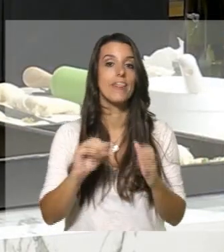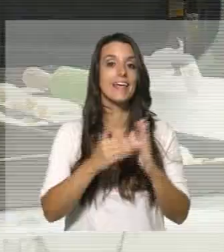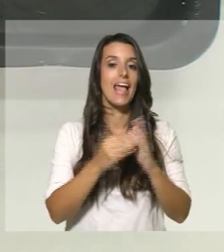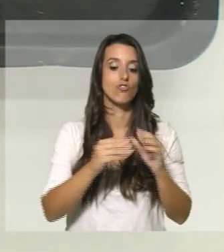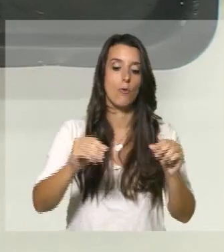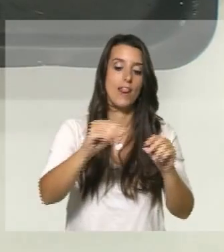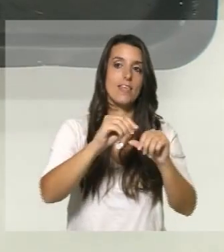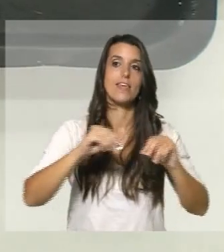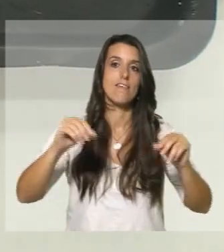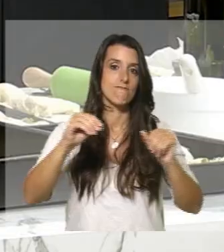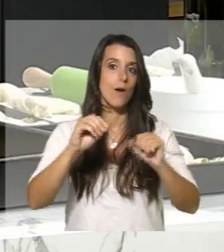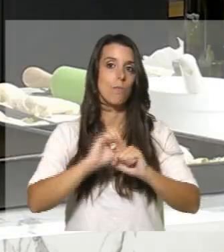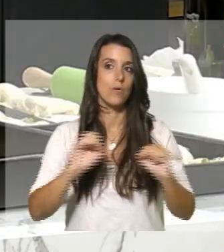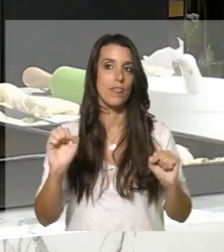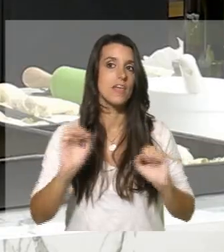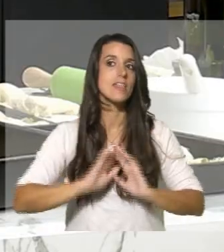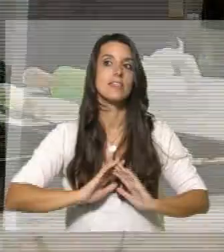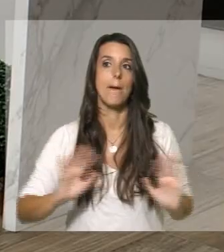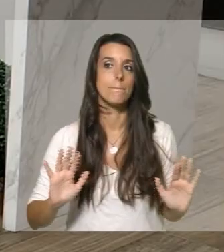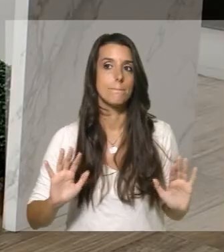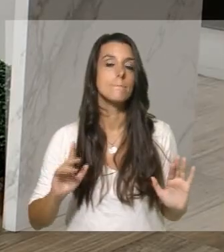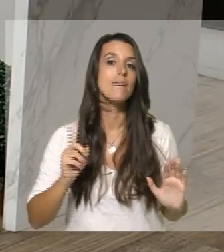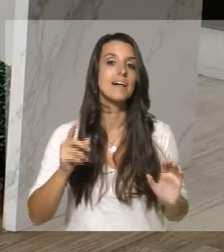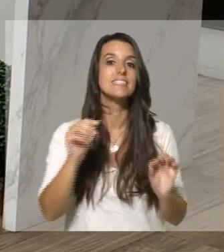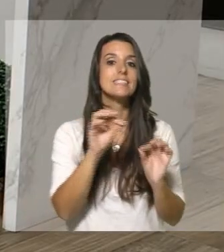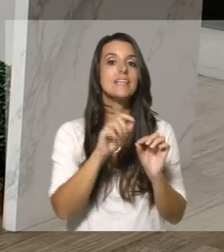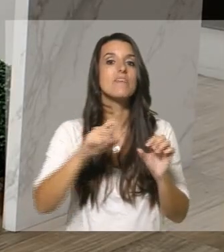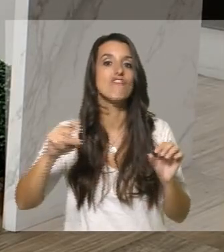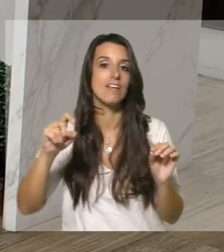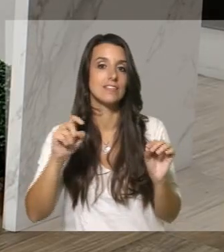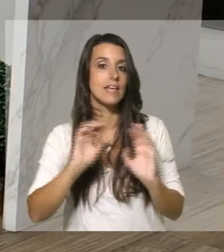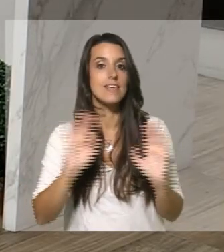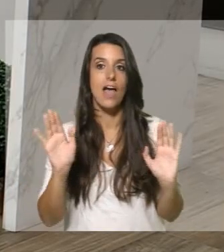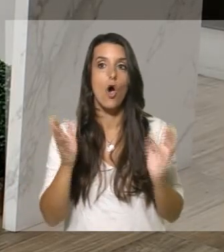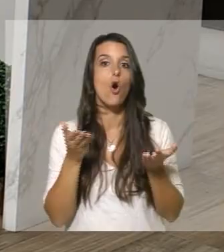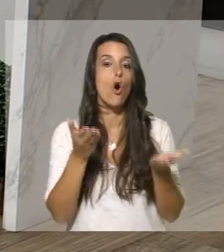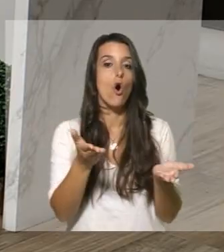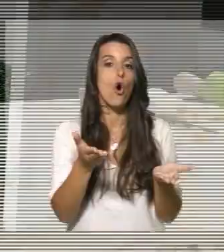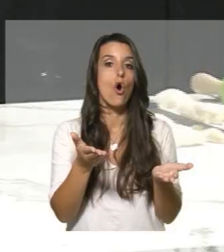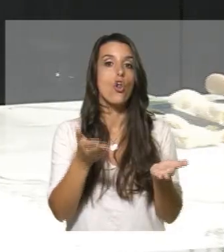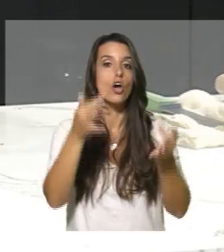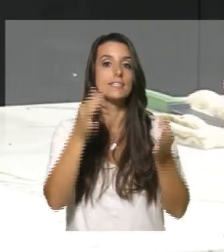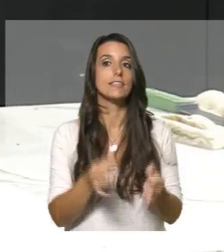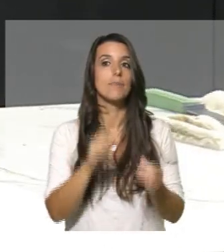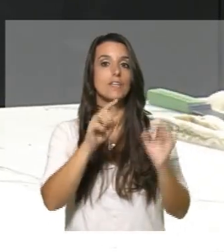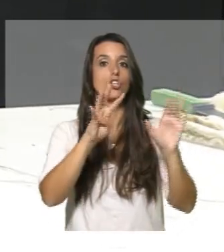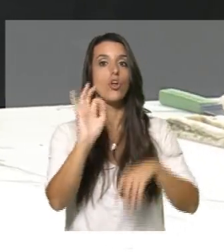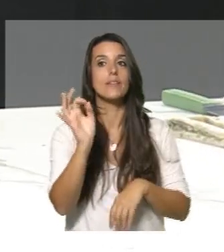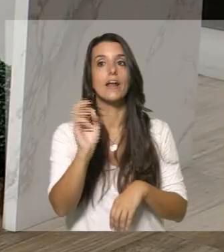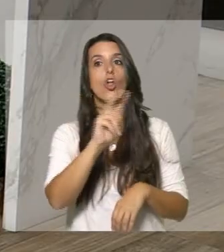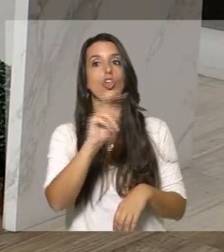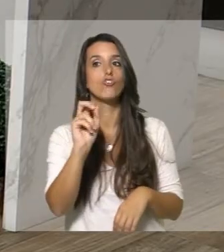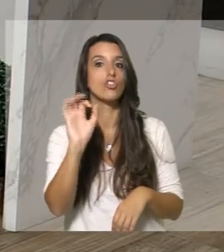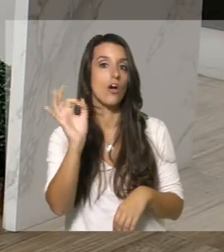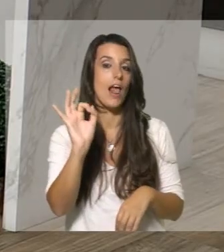por arriba, en vez de adentro. Semillitas. Ahí va, semillas, y lo llevan a un horno. Horno siempre 190 grados, 200 grados, un